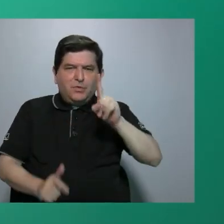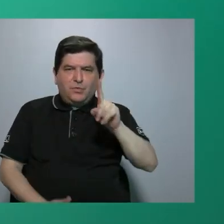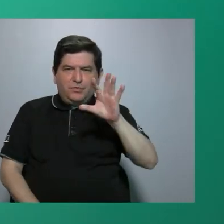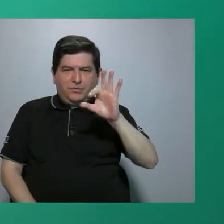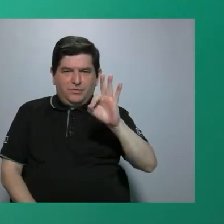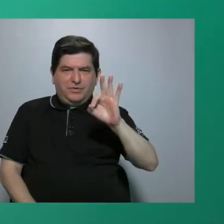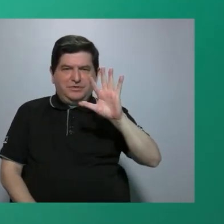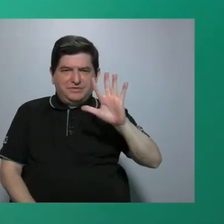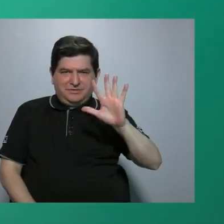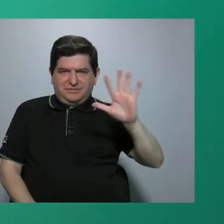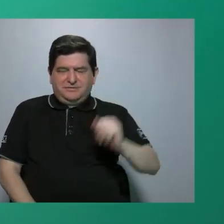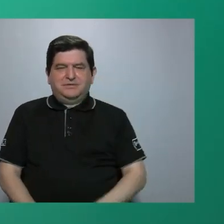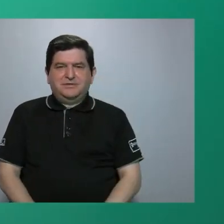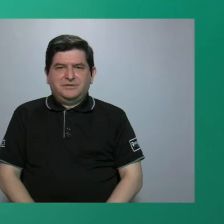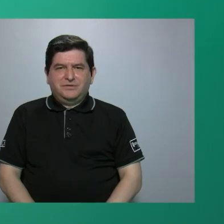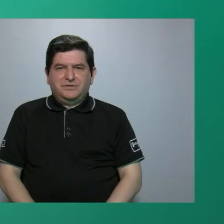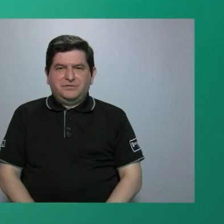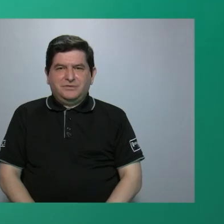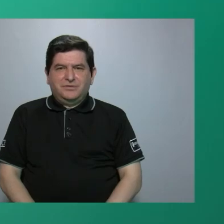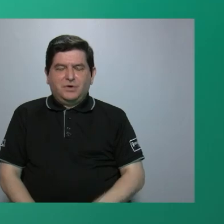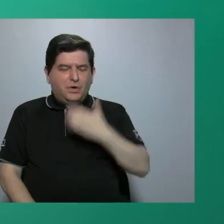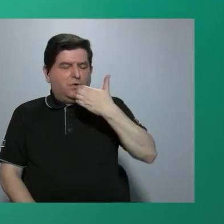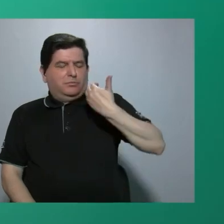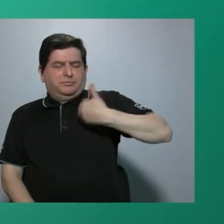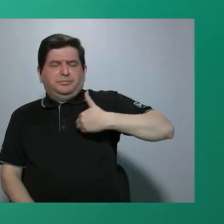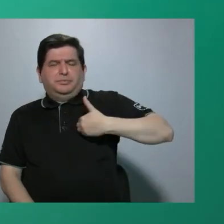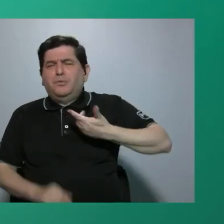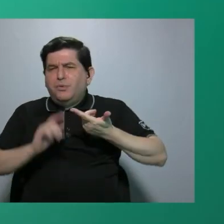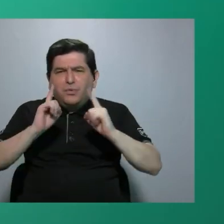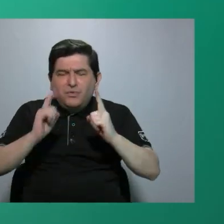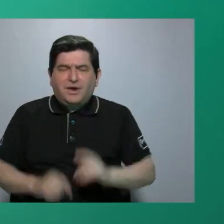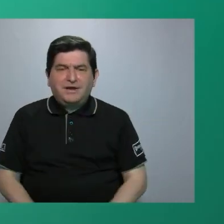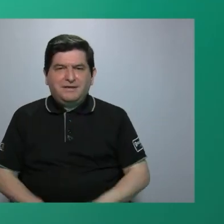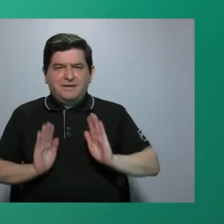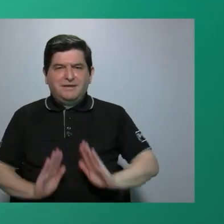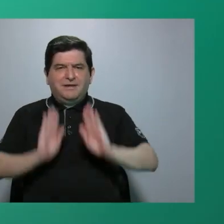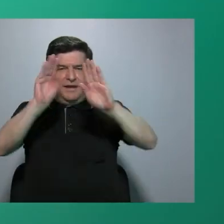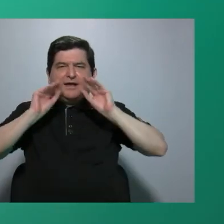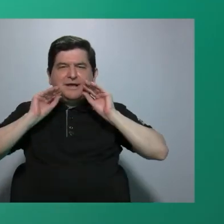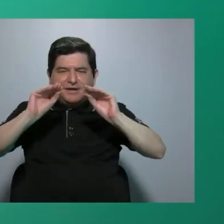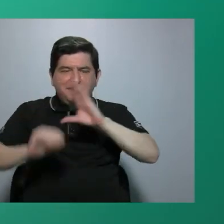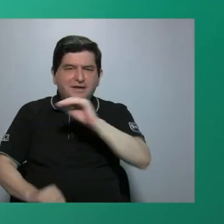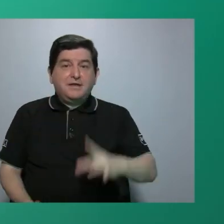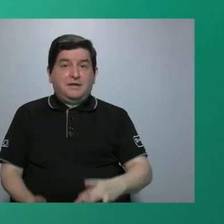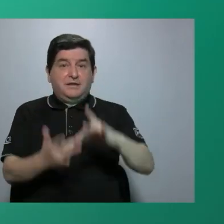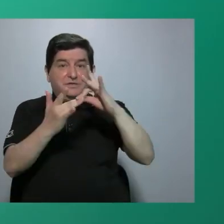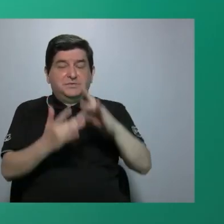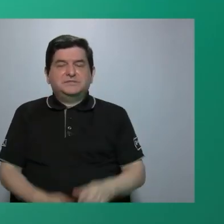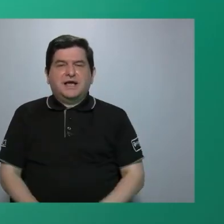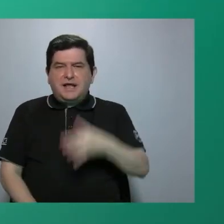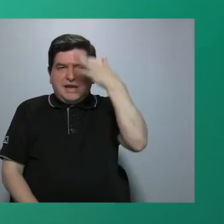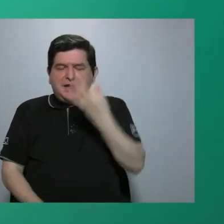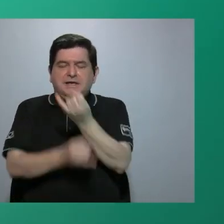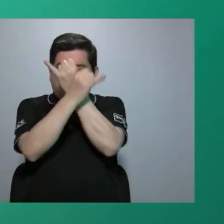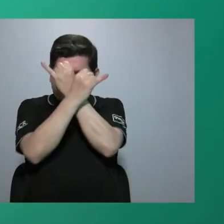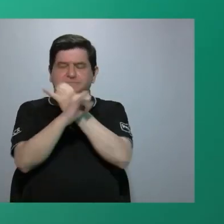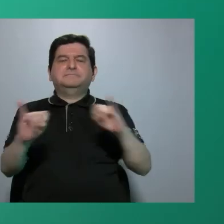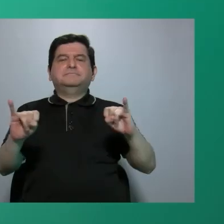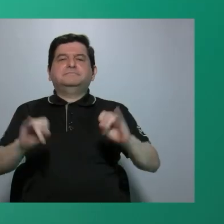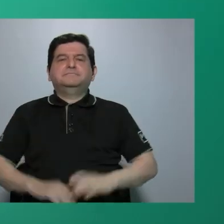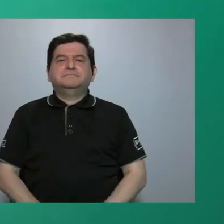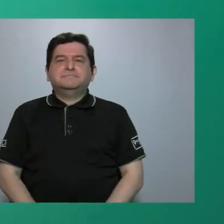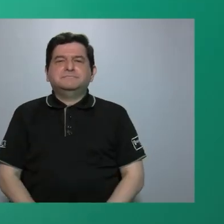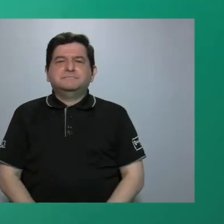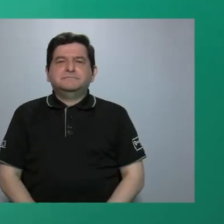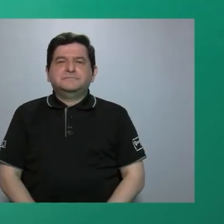en 1955, y cuyo gran prestigio ha sido su excelencia académica y sobre todo su criterio